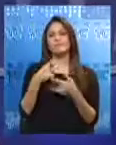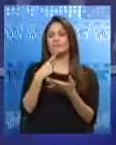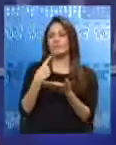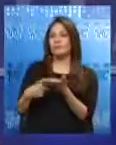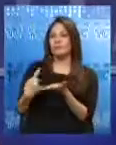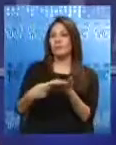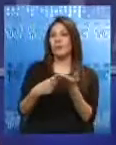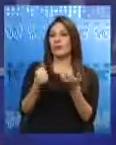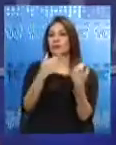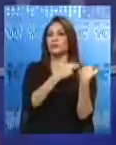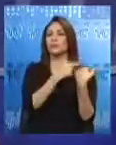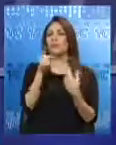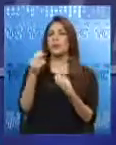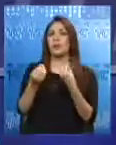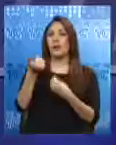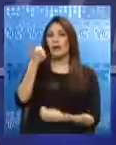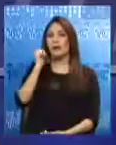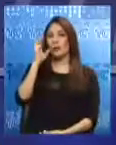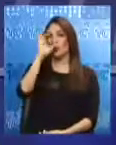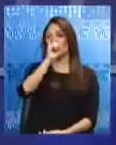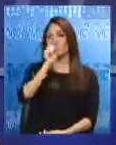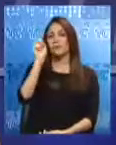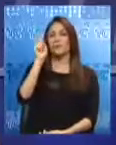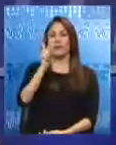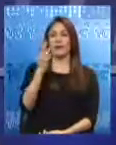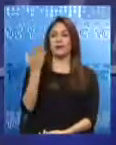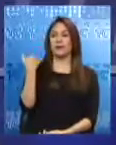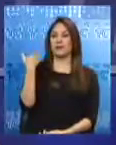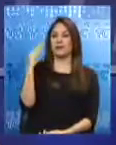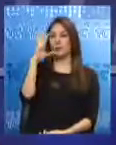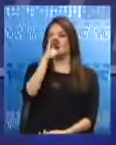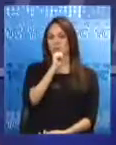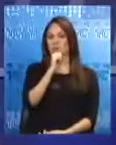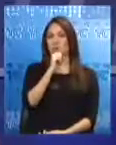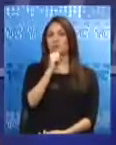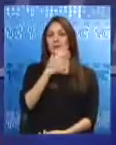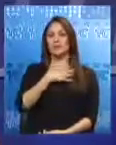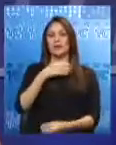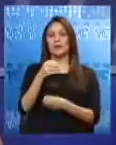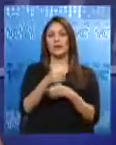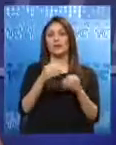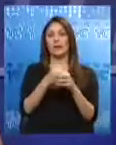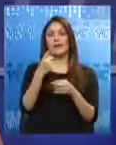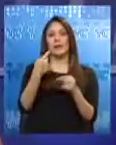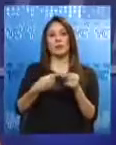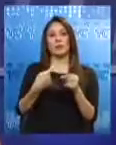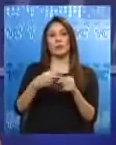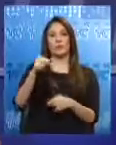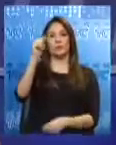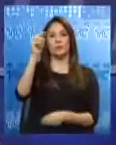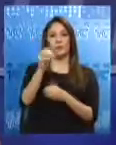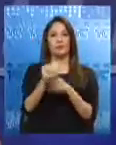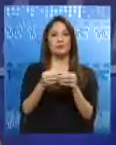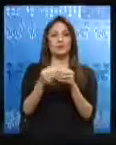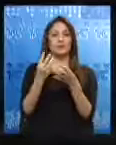formulación de cargos que se efectuó la noche del viernes 6 de enero en la unidad de flagrancia en el norte de Quito.